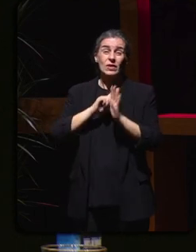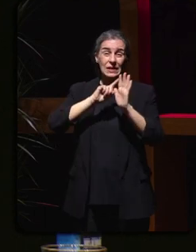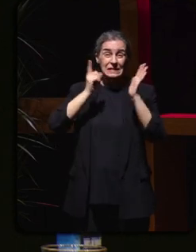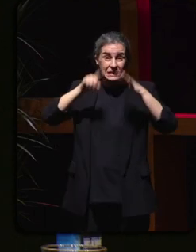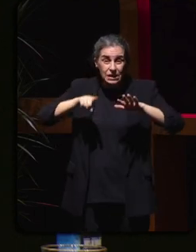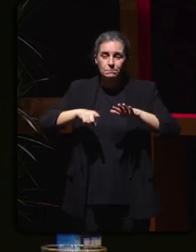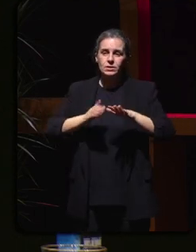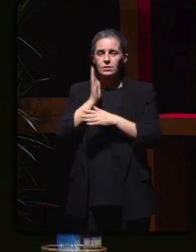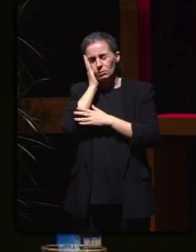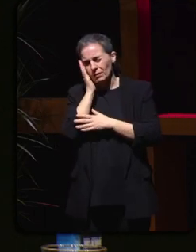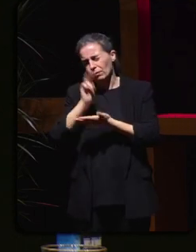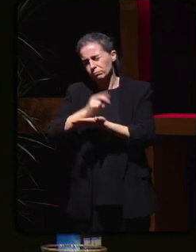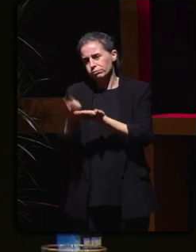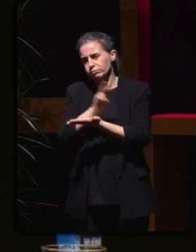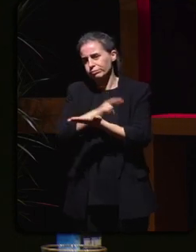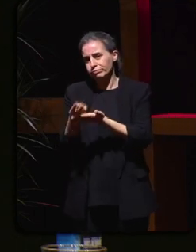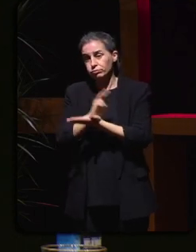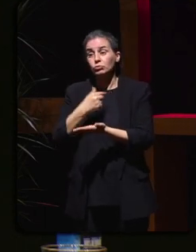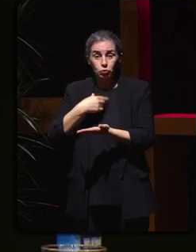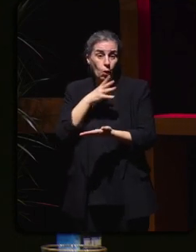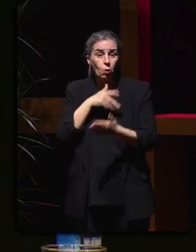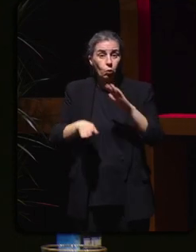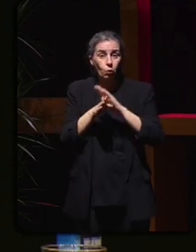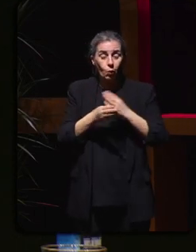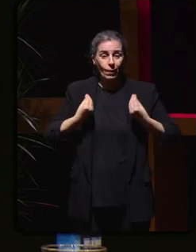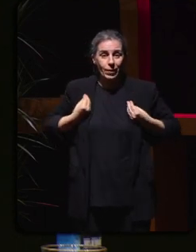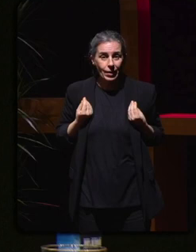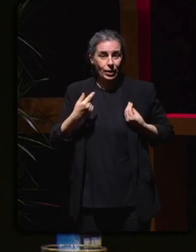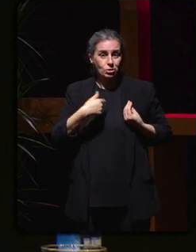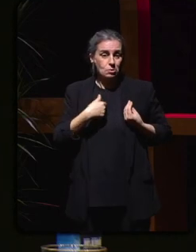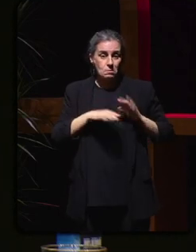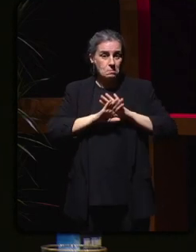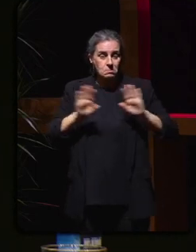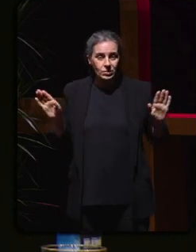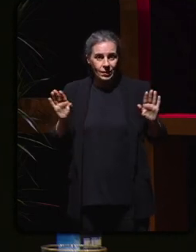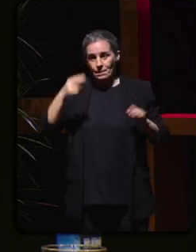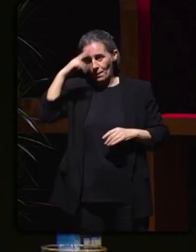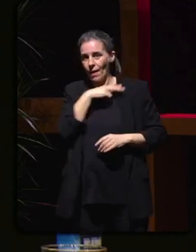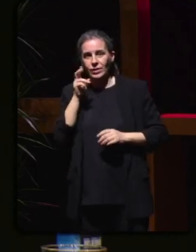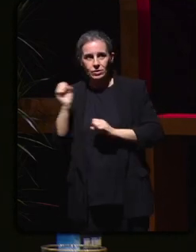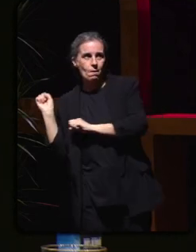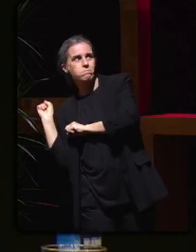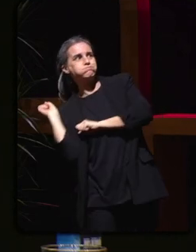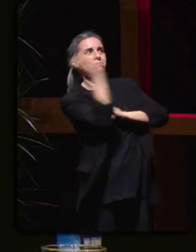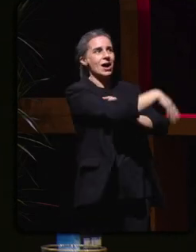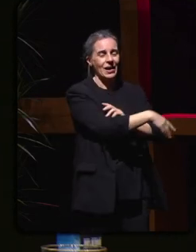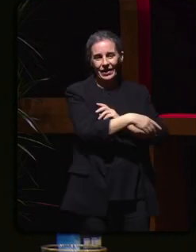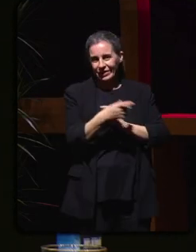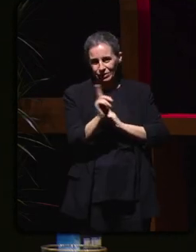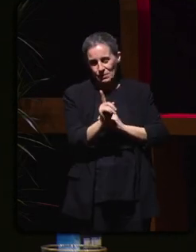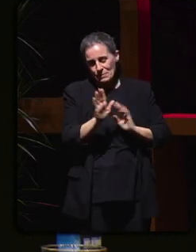me lanzó contra ningún sitio y si no salí casi indemne porque salió regular silla Pero